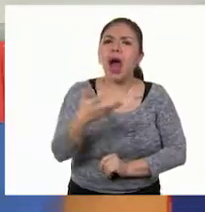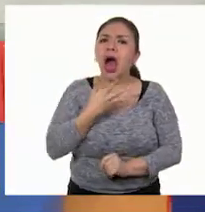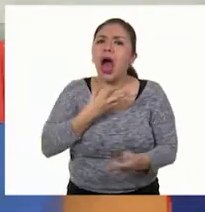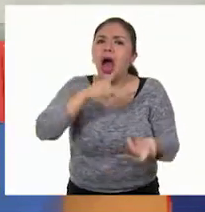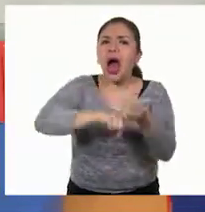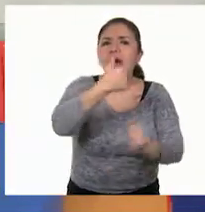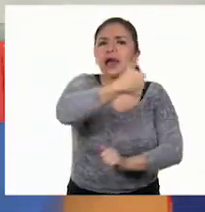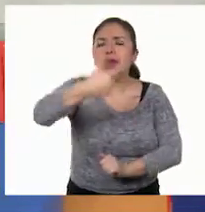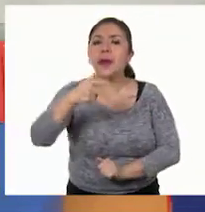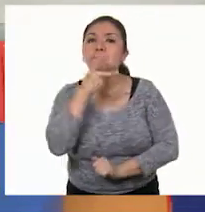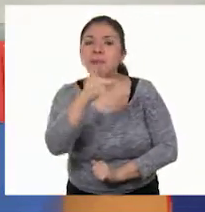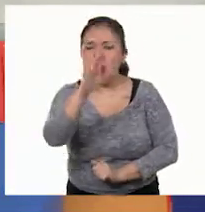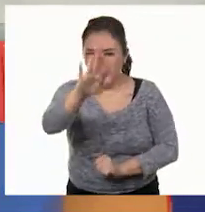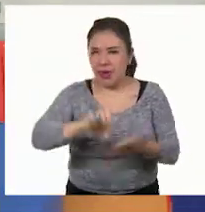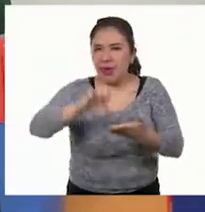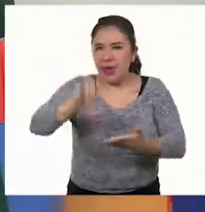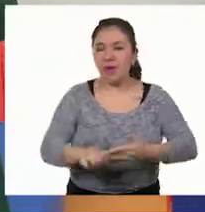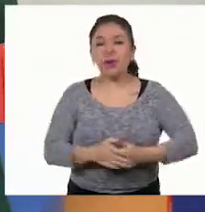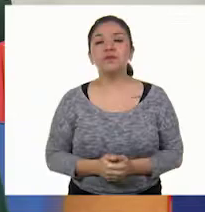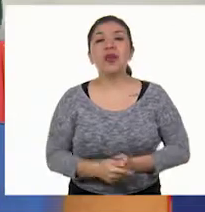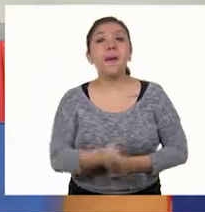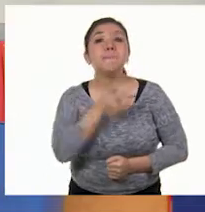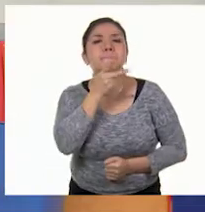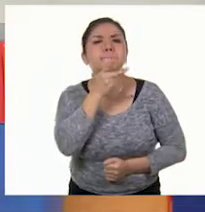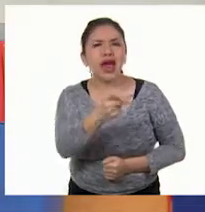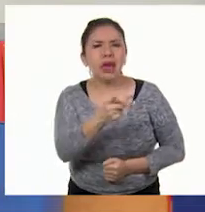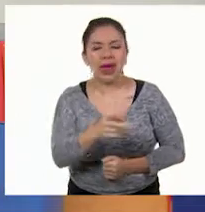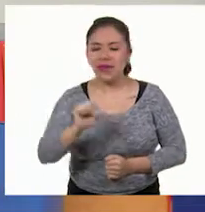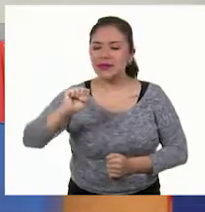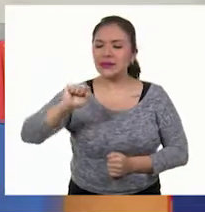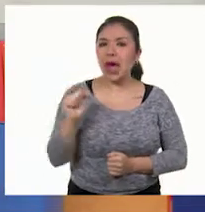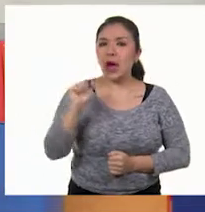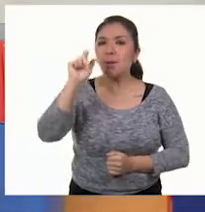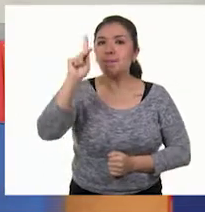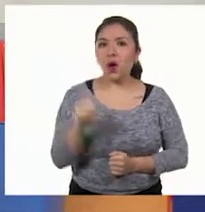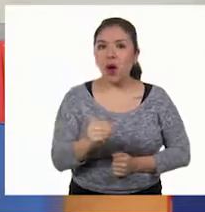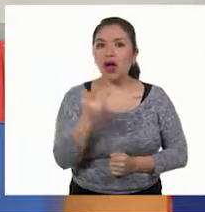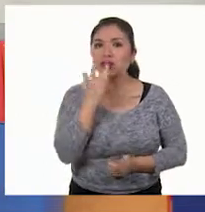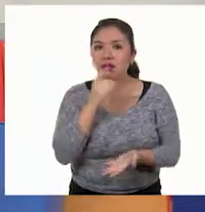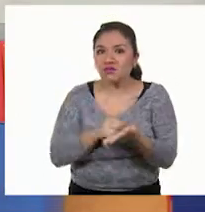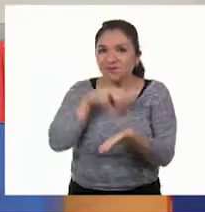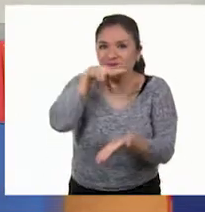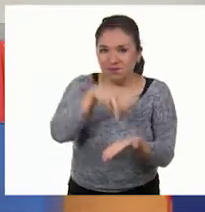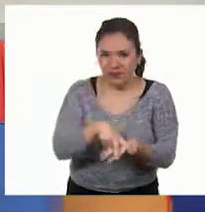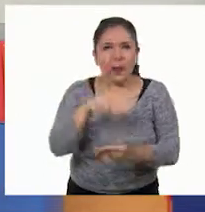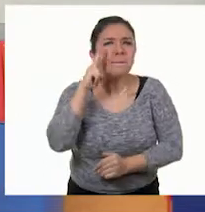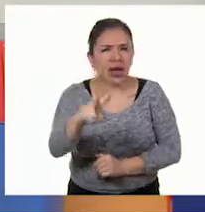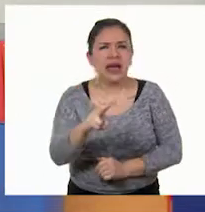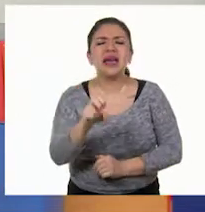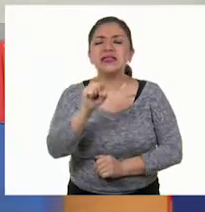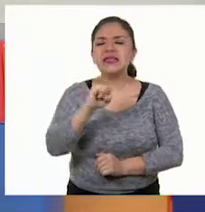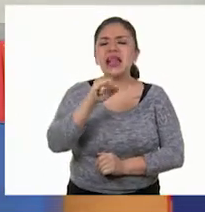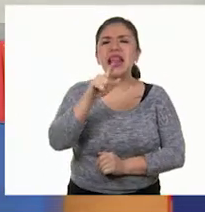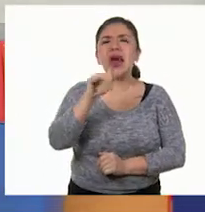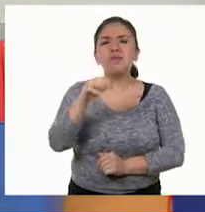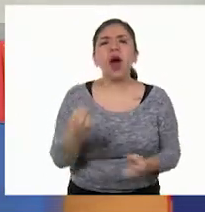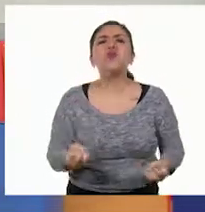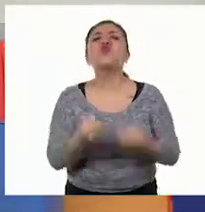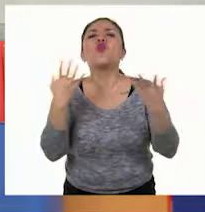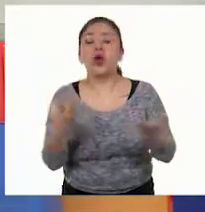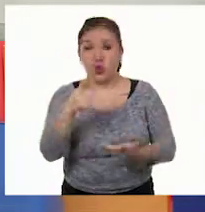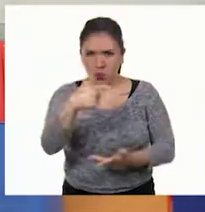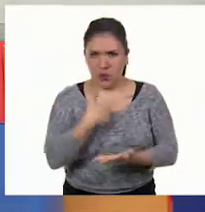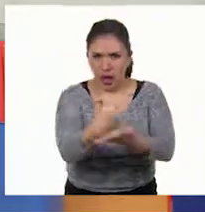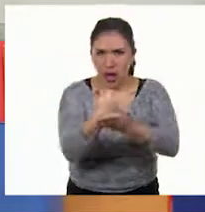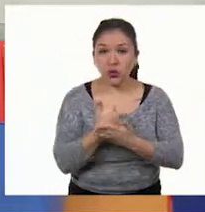palabras. Mira, por ejemplo, la palabra sapo. Vamos a ver cuántas sílabas tiene. ¿Me ayudas dando aplausos